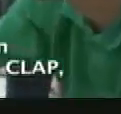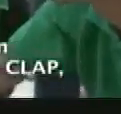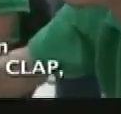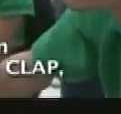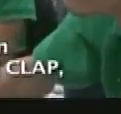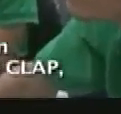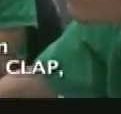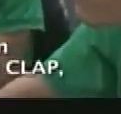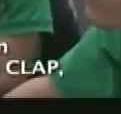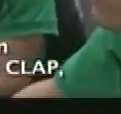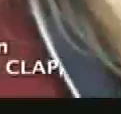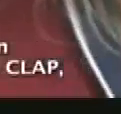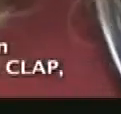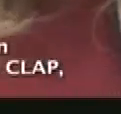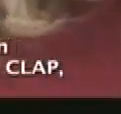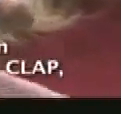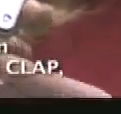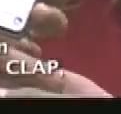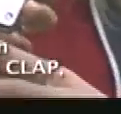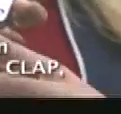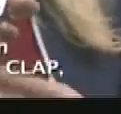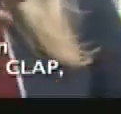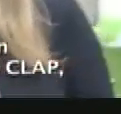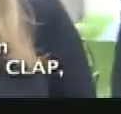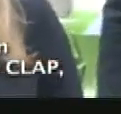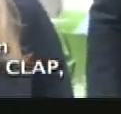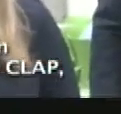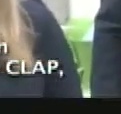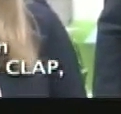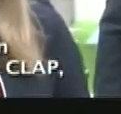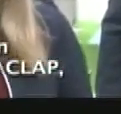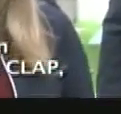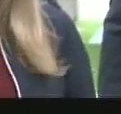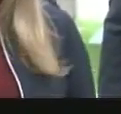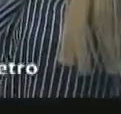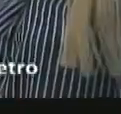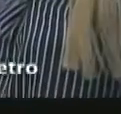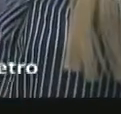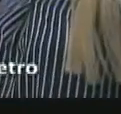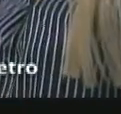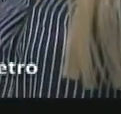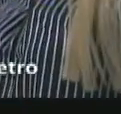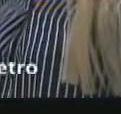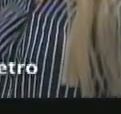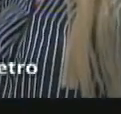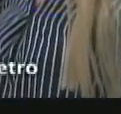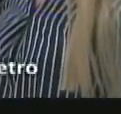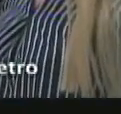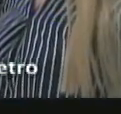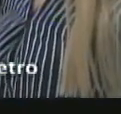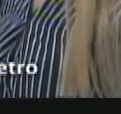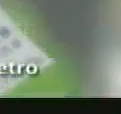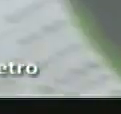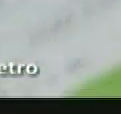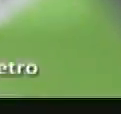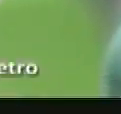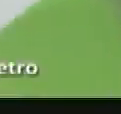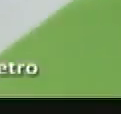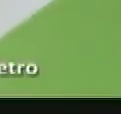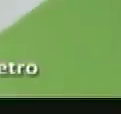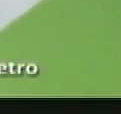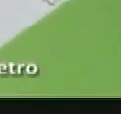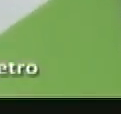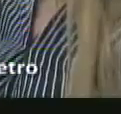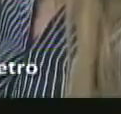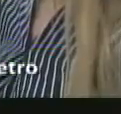Primera transacción junto a Cilia en Petro, en este superabasto CLAP que recibe Petro. Poco a